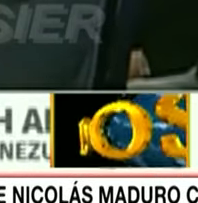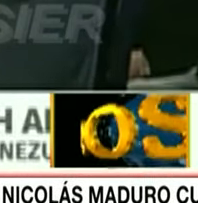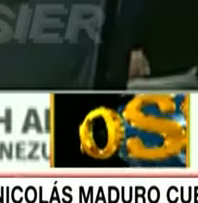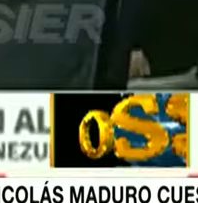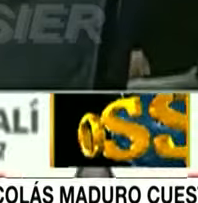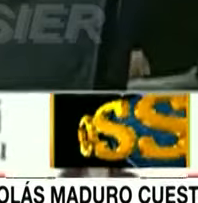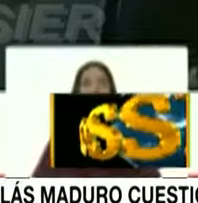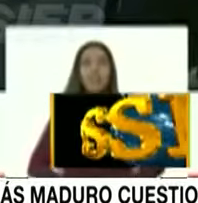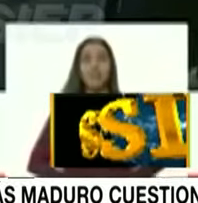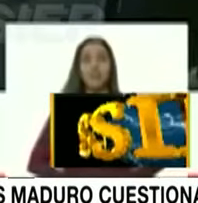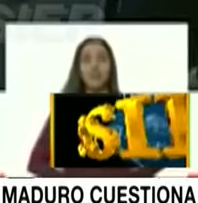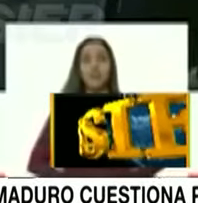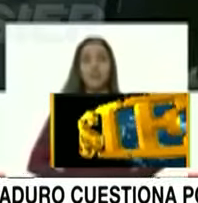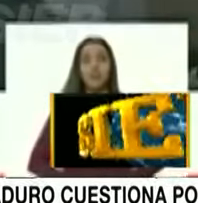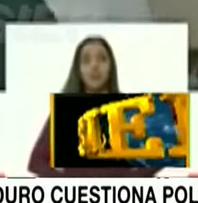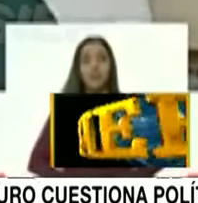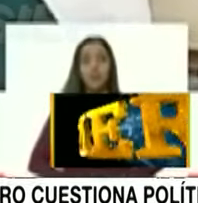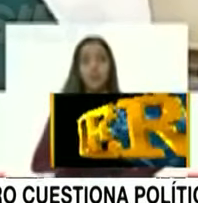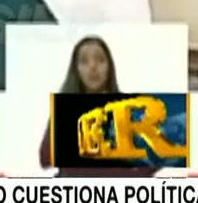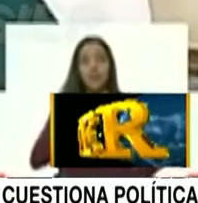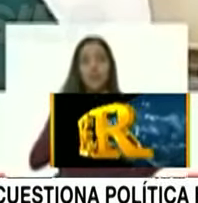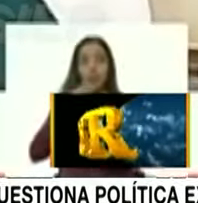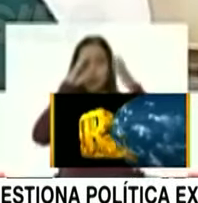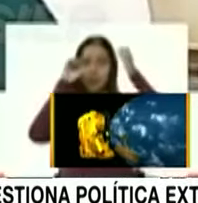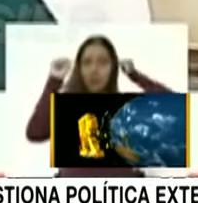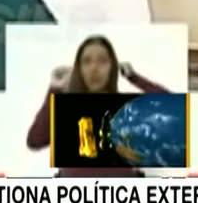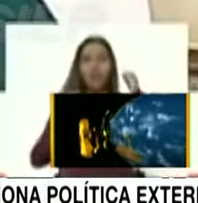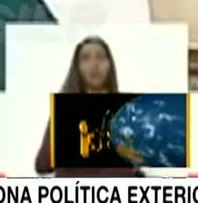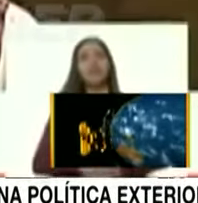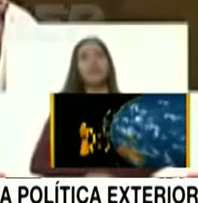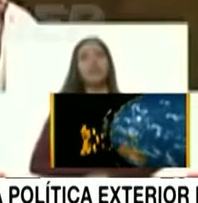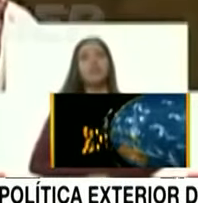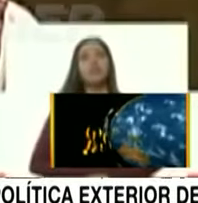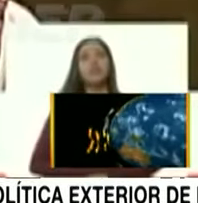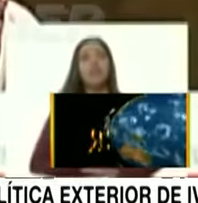Excelentísima y querida embajadora Linda Sobek Alit,